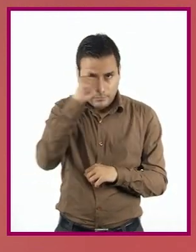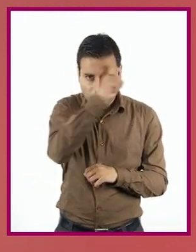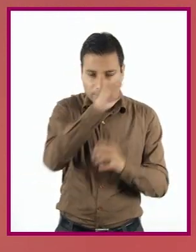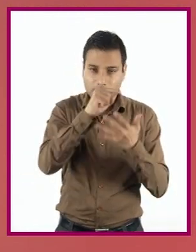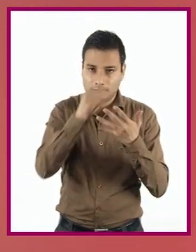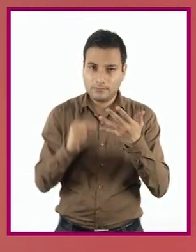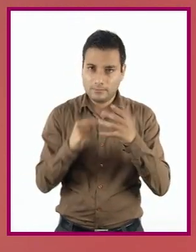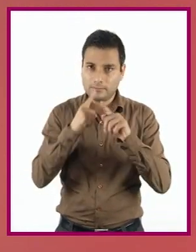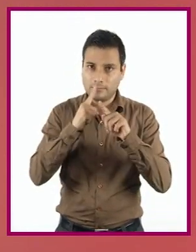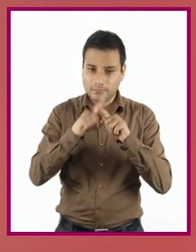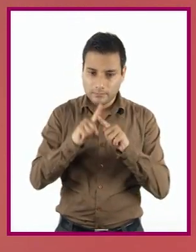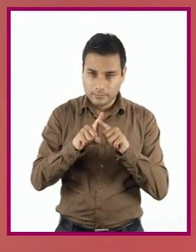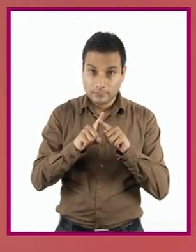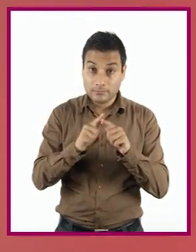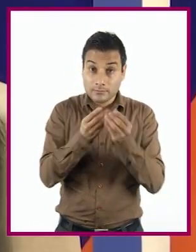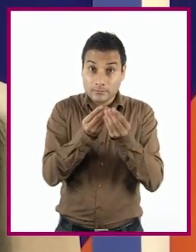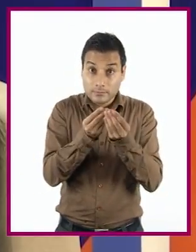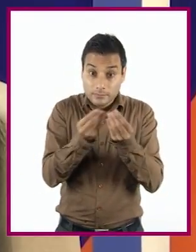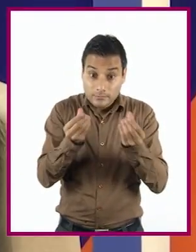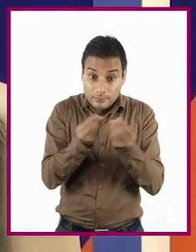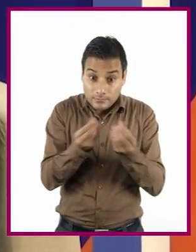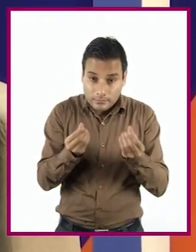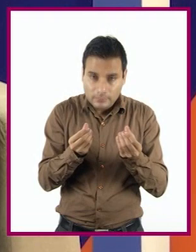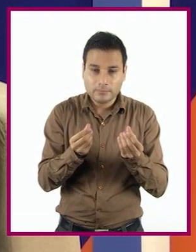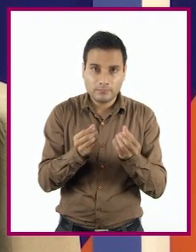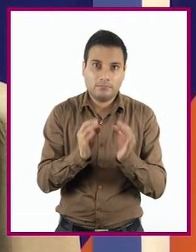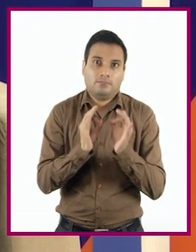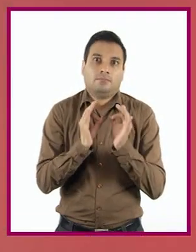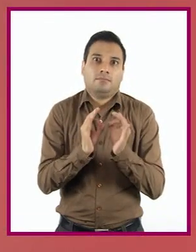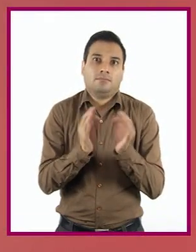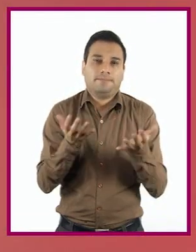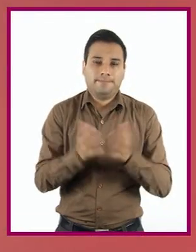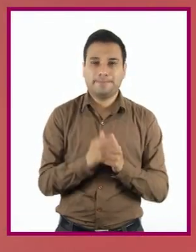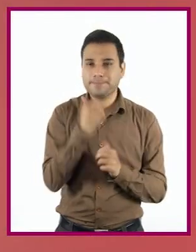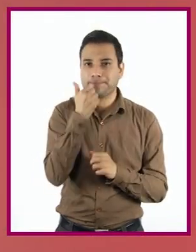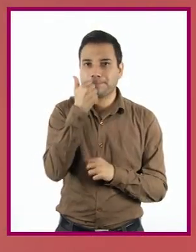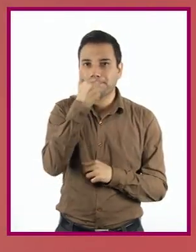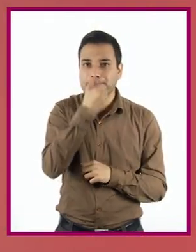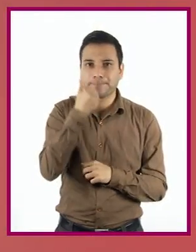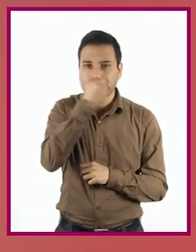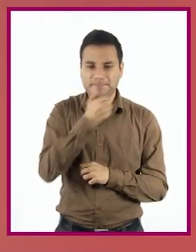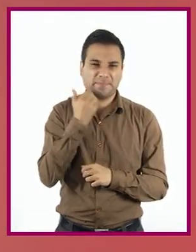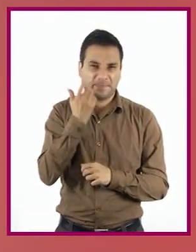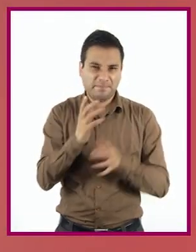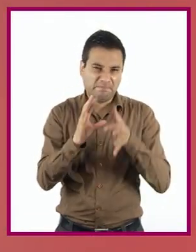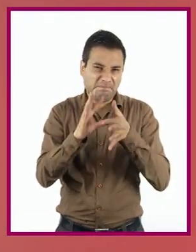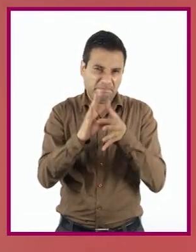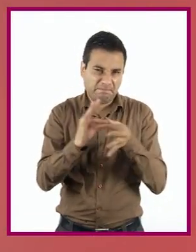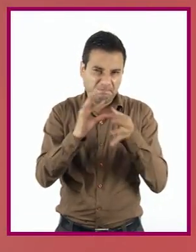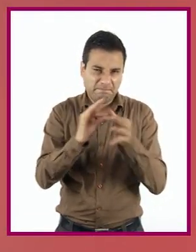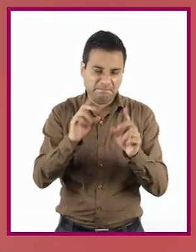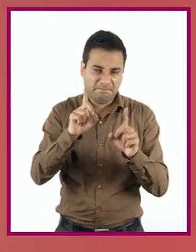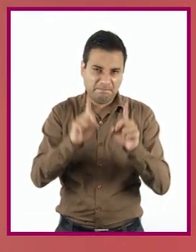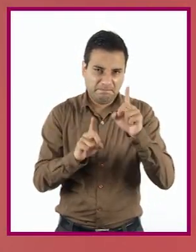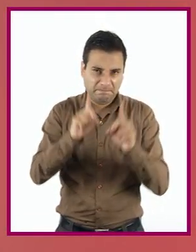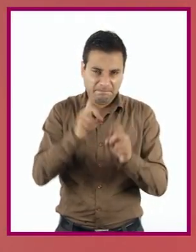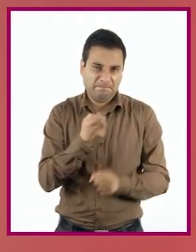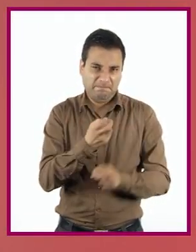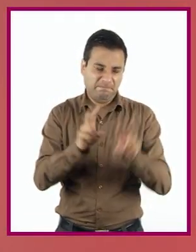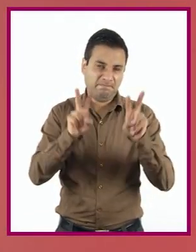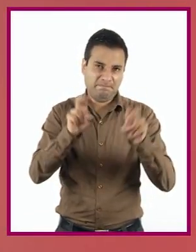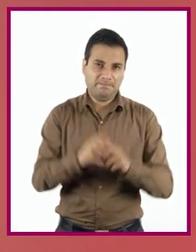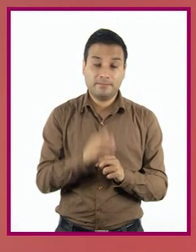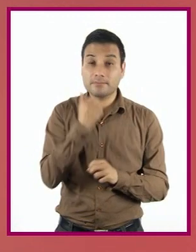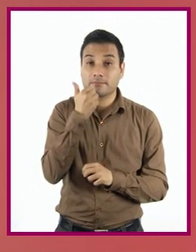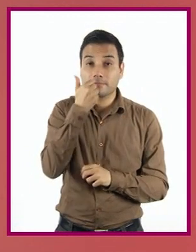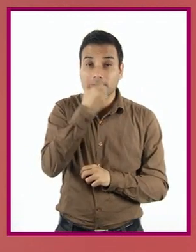cada reto vencido es a su vez un logro alcanzado. Los alumnos desean expresar algunas dudas respecto a ese tema. La